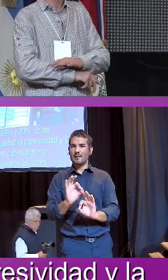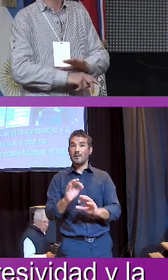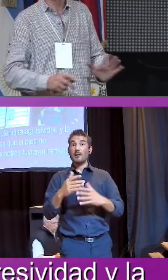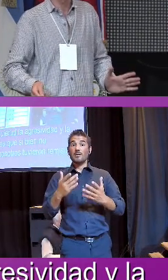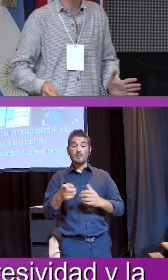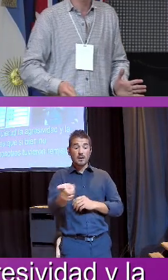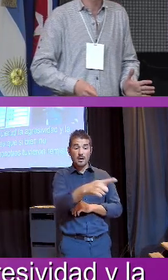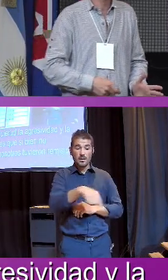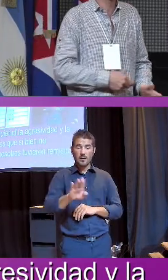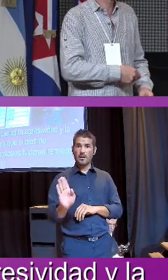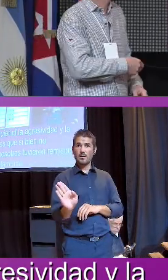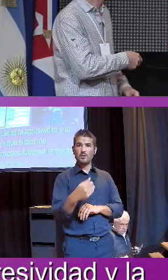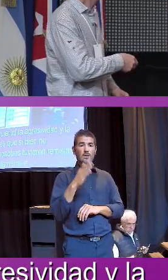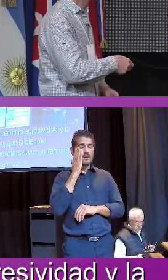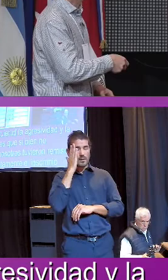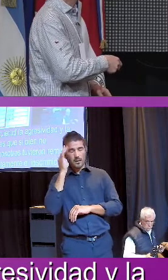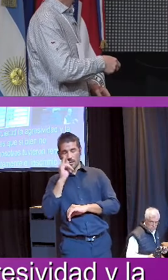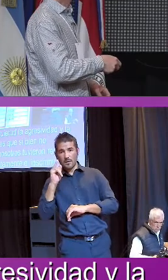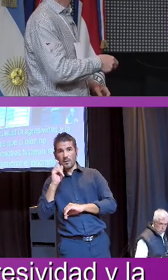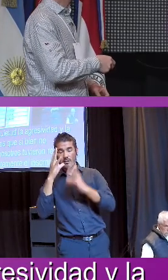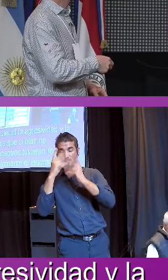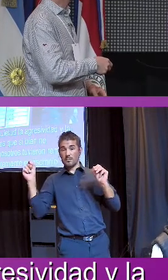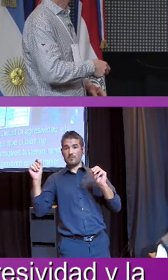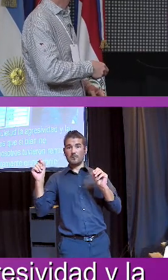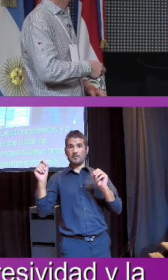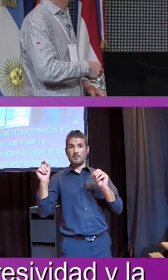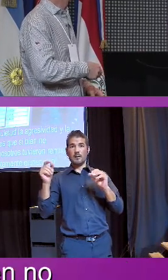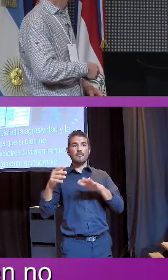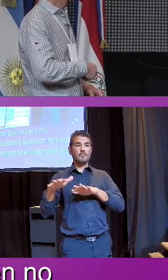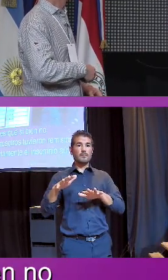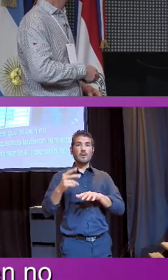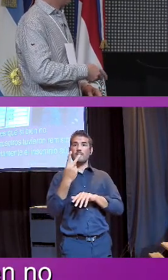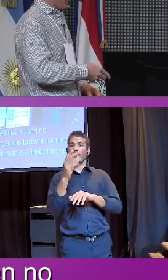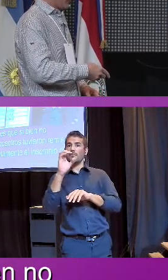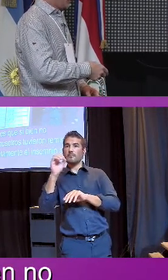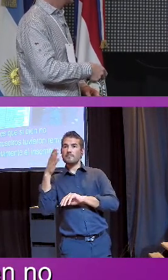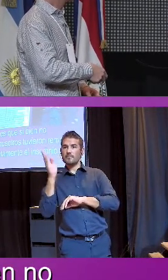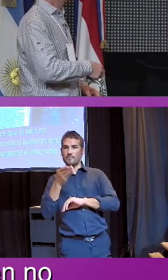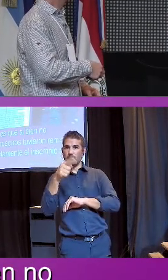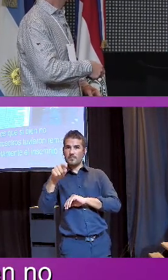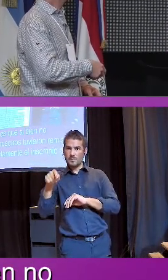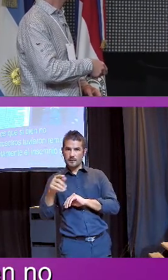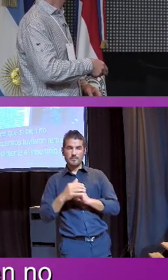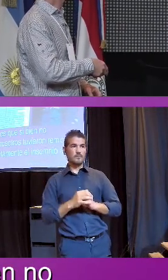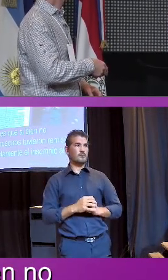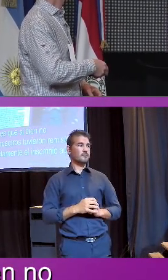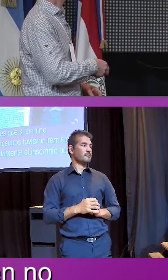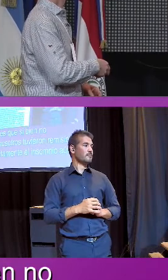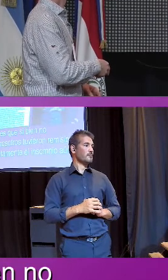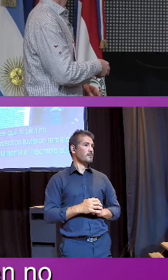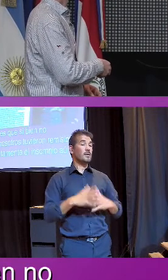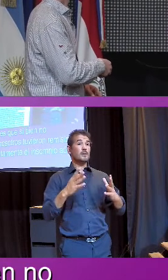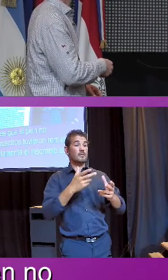decir se le fue completamente el insomnio a casi un 20%. ¿Sí? Uy, ¿dónde